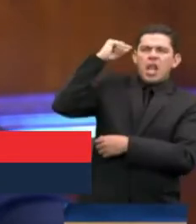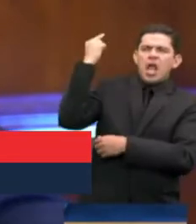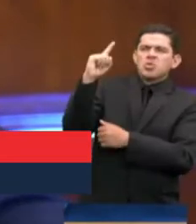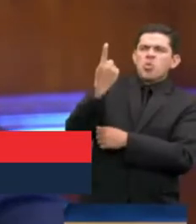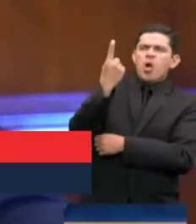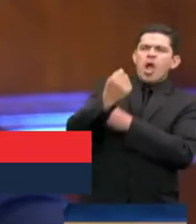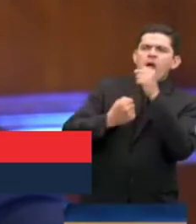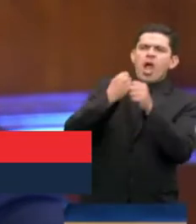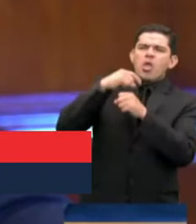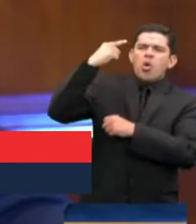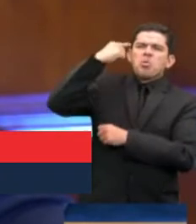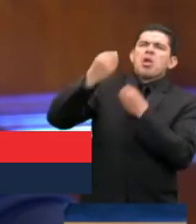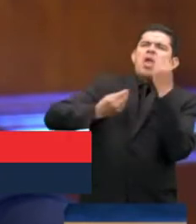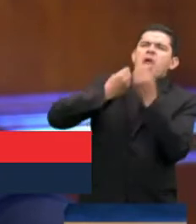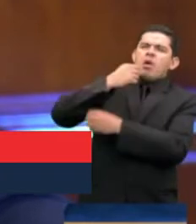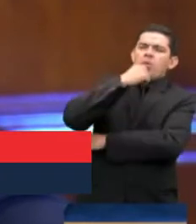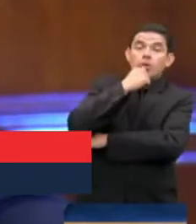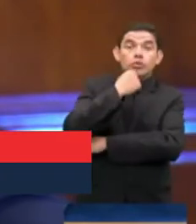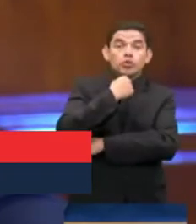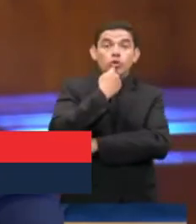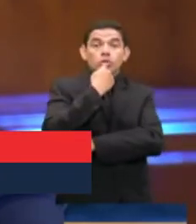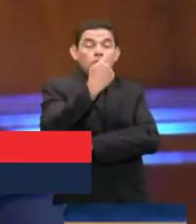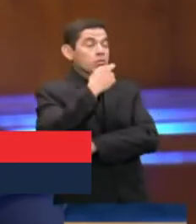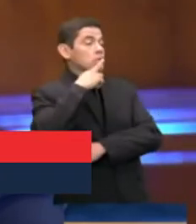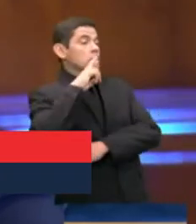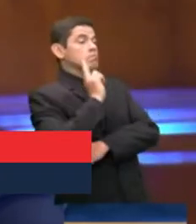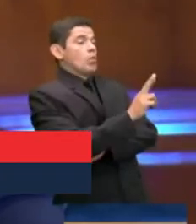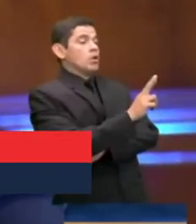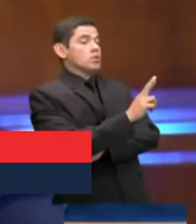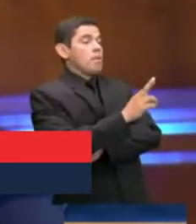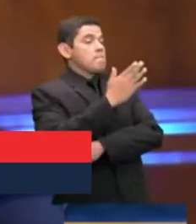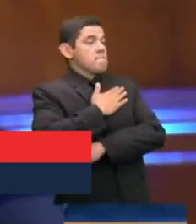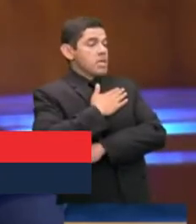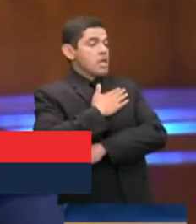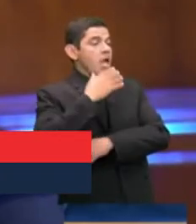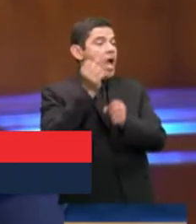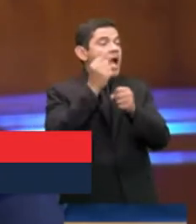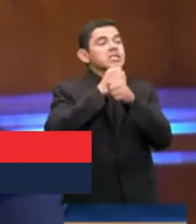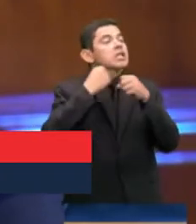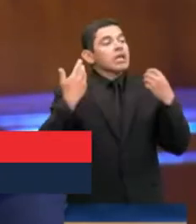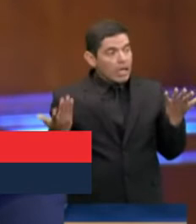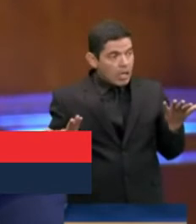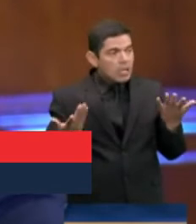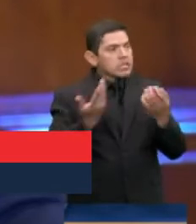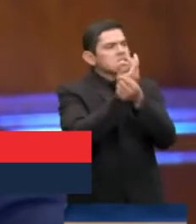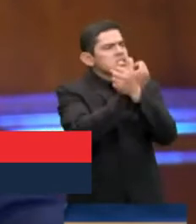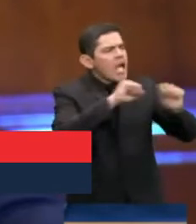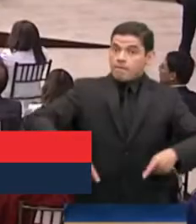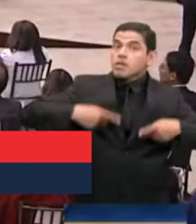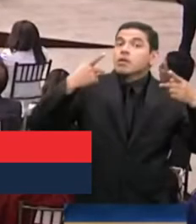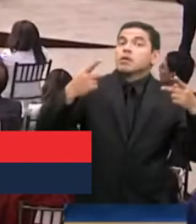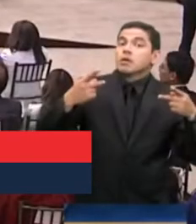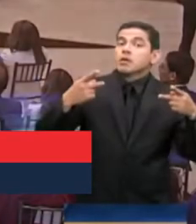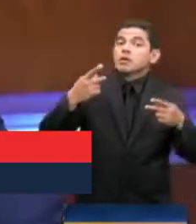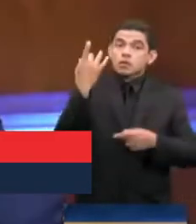gobierno? Y yo les digo, la primera obra de Lasso ha sido salvar la vida